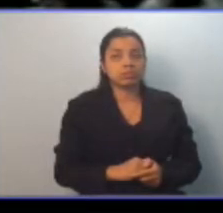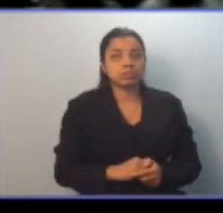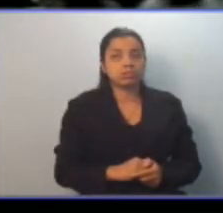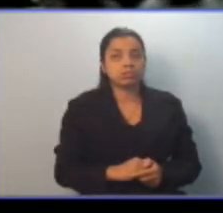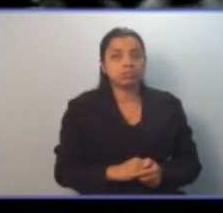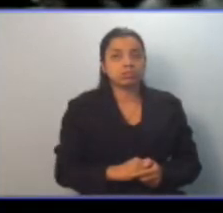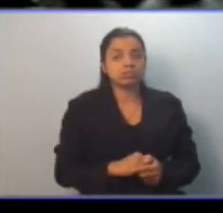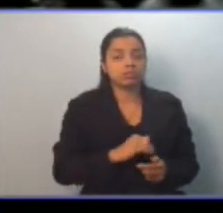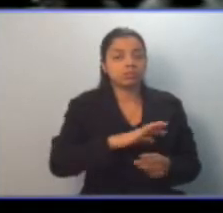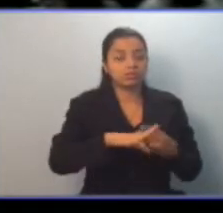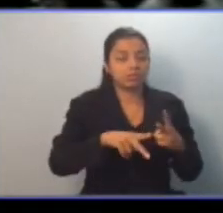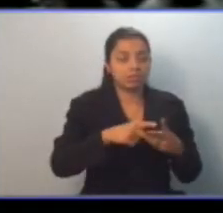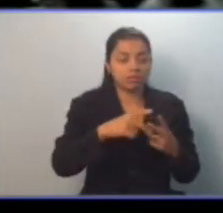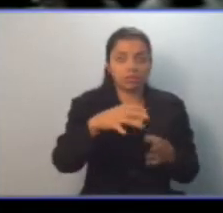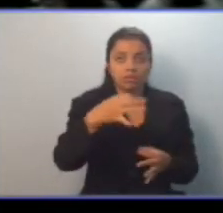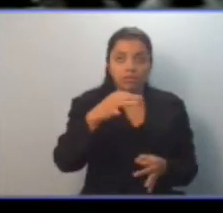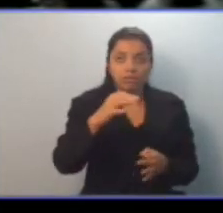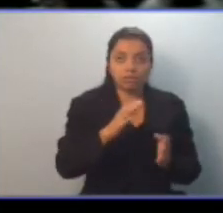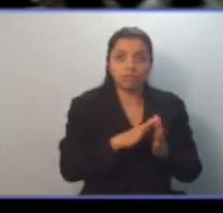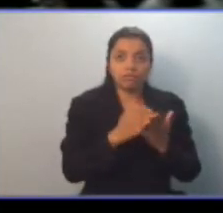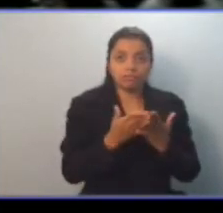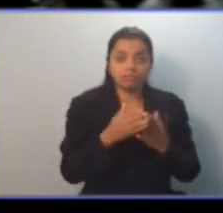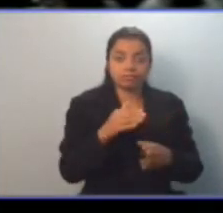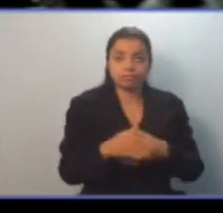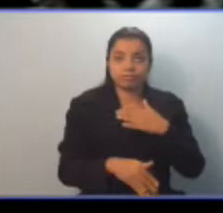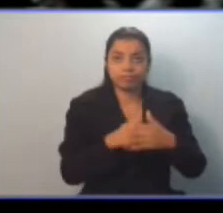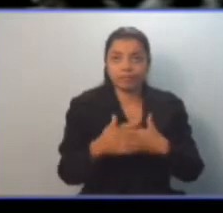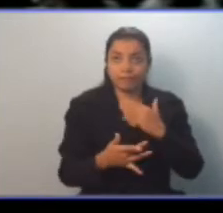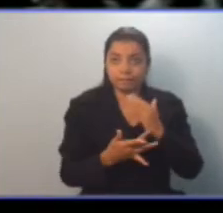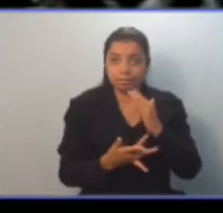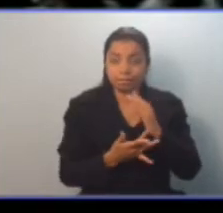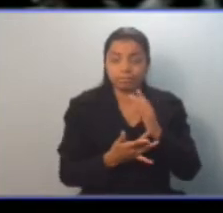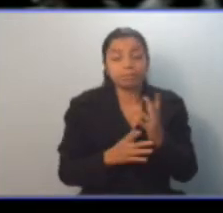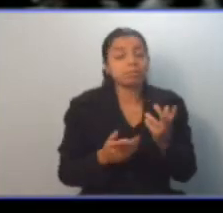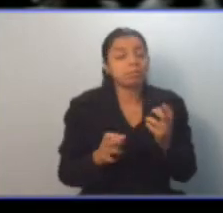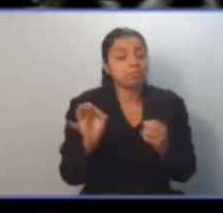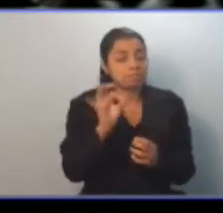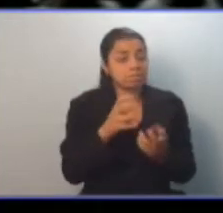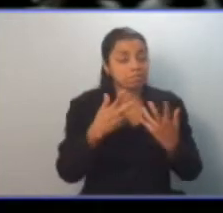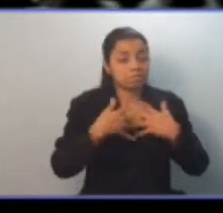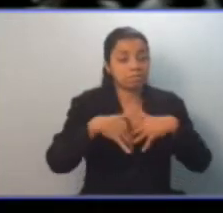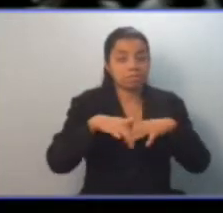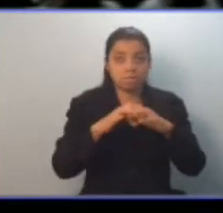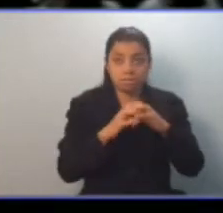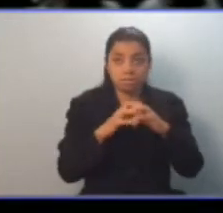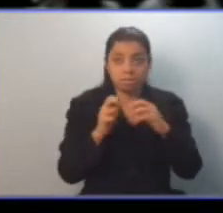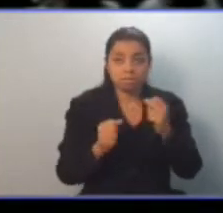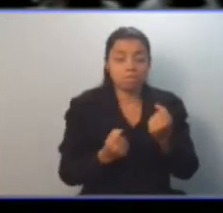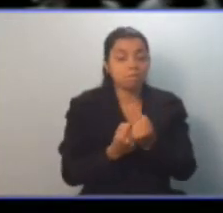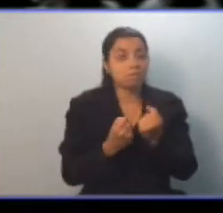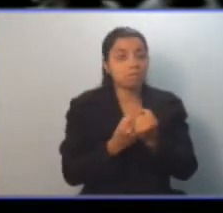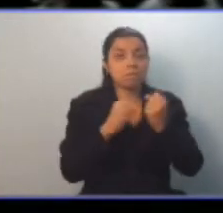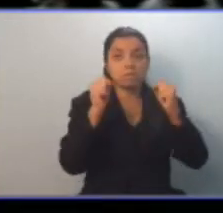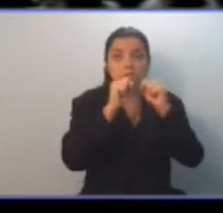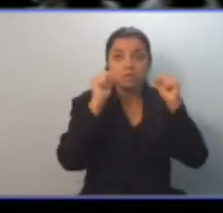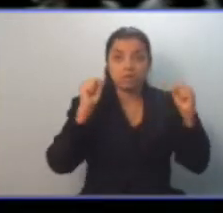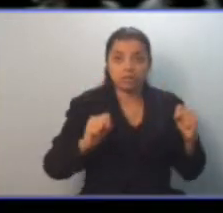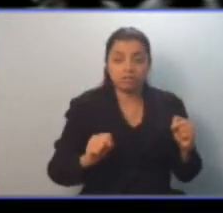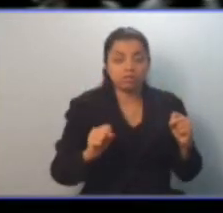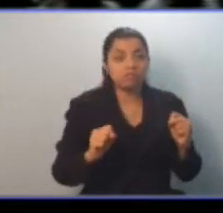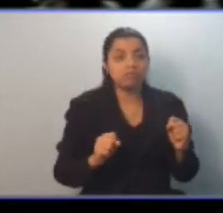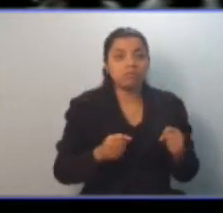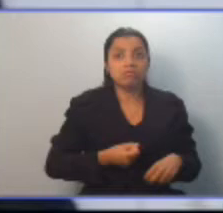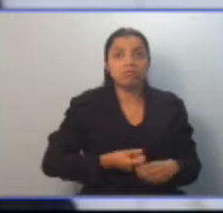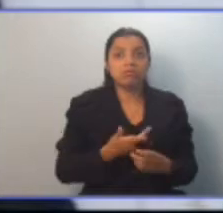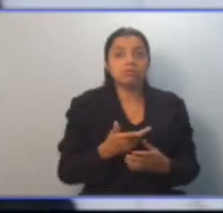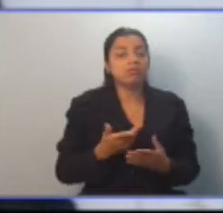En la segunda página aparece la propuesta técnica de la estructura de gestión para el fortalecimiento y apoyo al sistema de atención permanente, que es el que mencioné